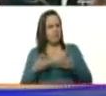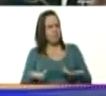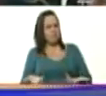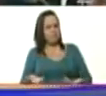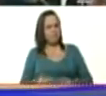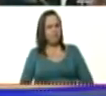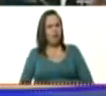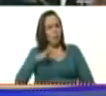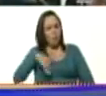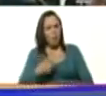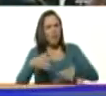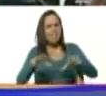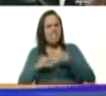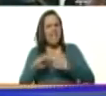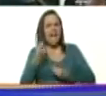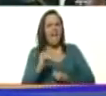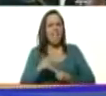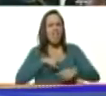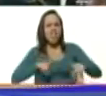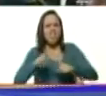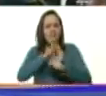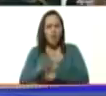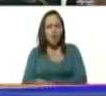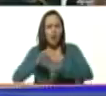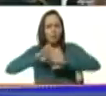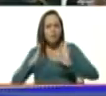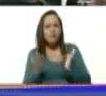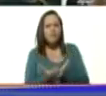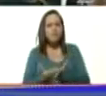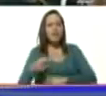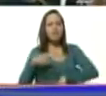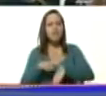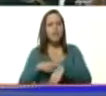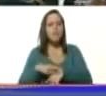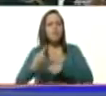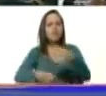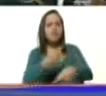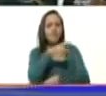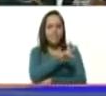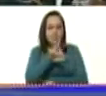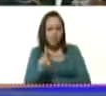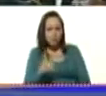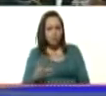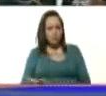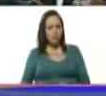¿Podemos aceptar una dictadura mundial en este tiempo del siglo XXI?